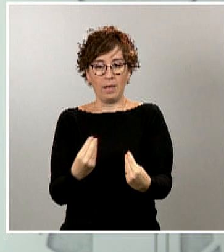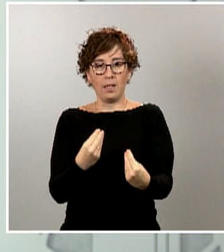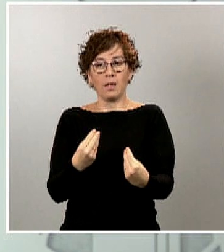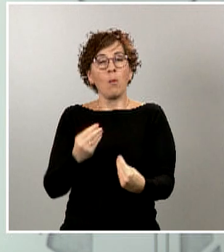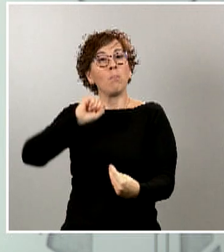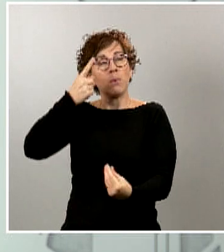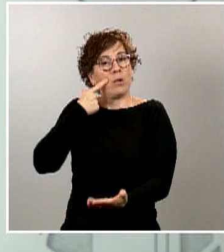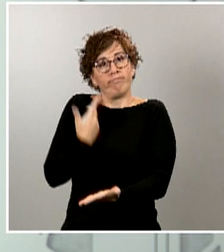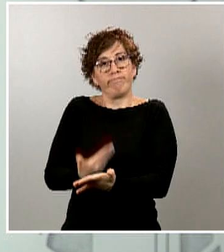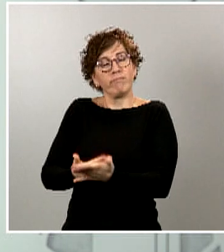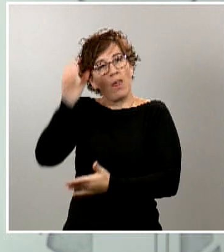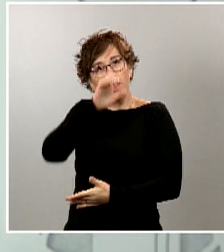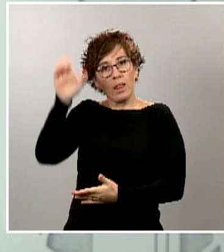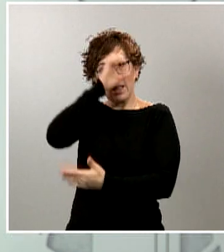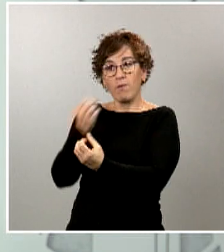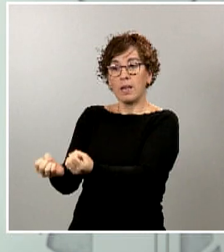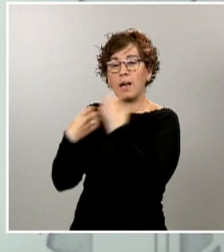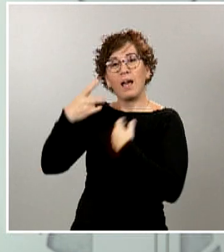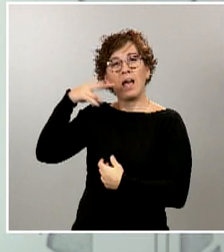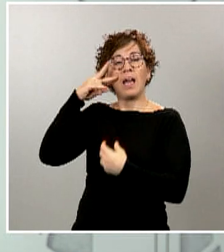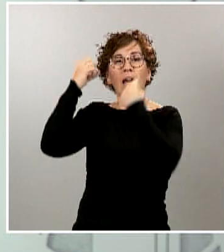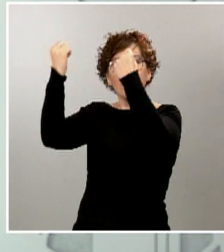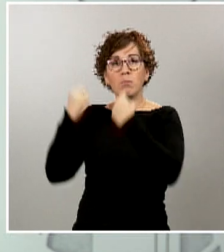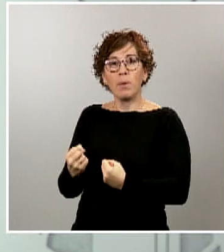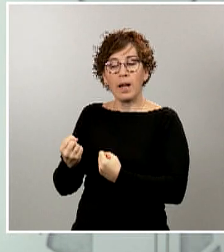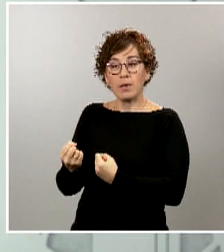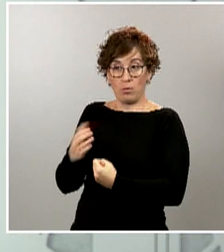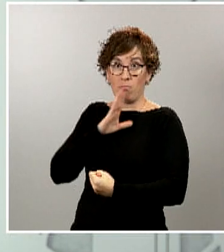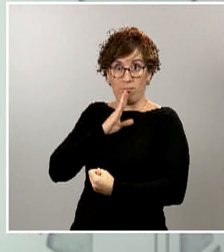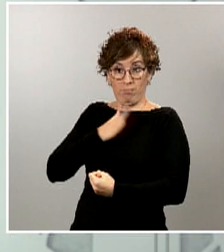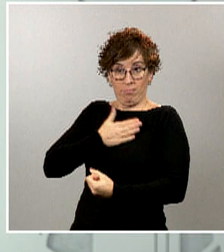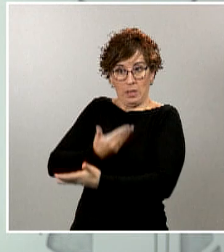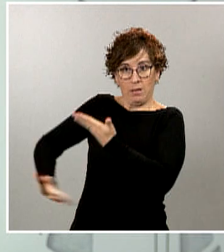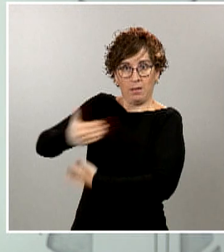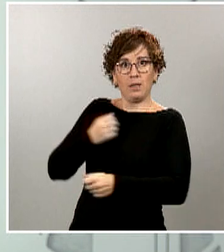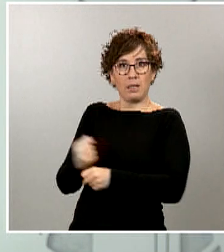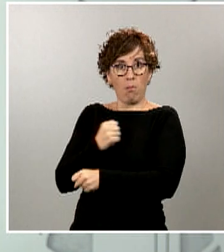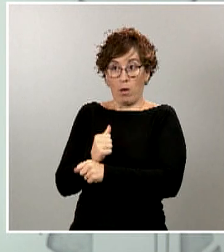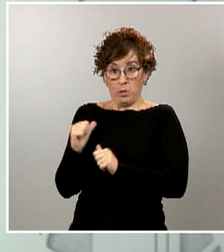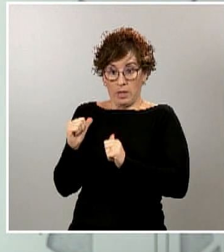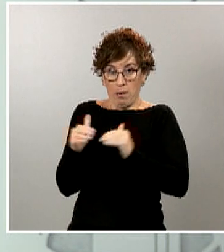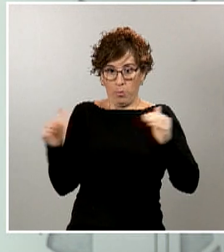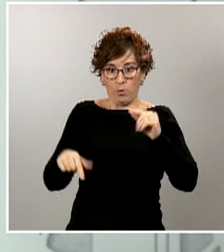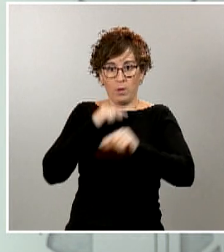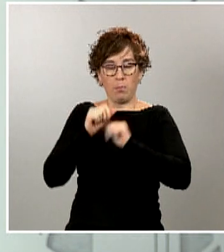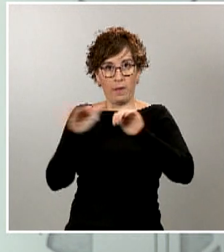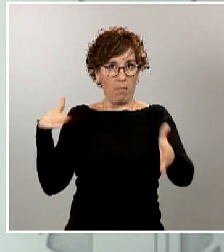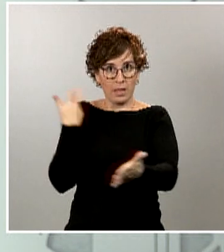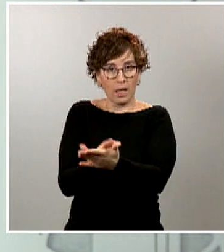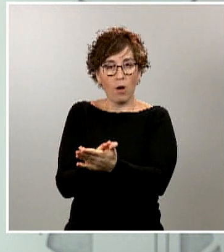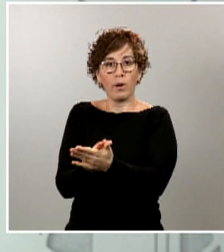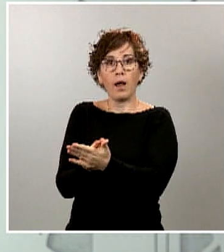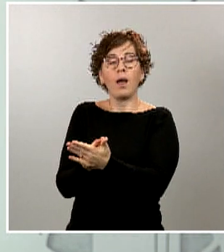proporcionan los expertos con los que el Gobierno está trabajando desde el inicio mismo de esta esta epidemia, que va a tener muy